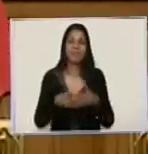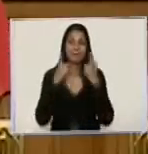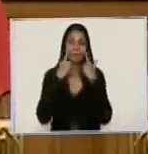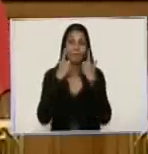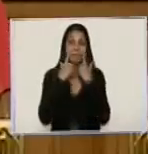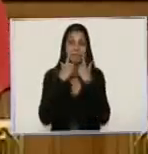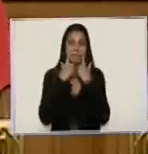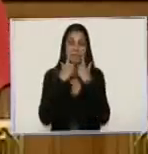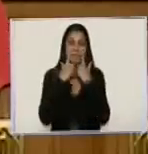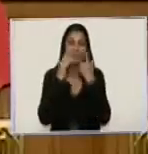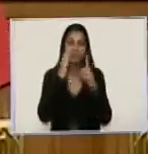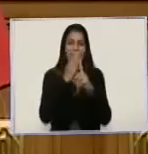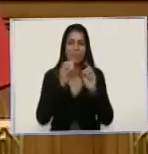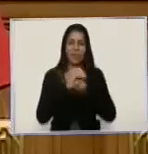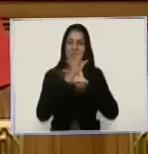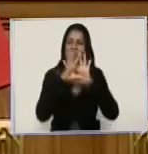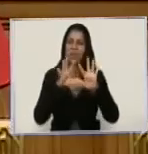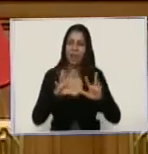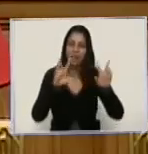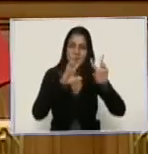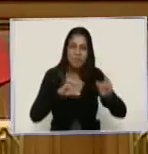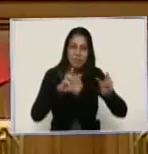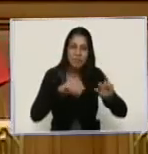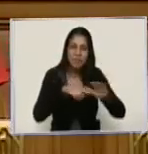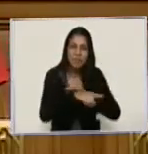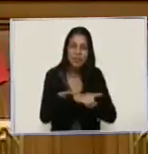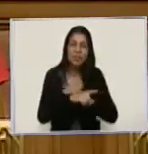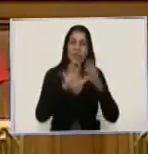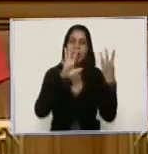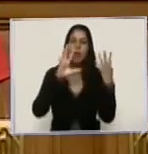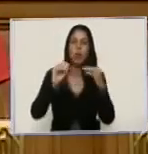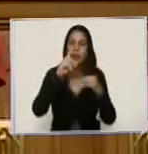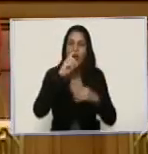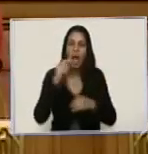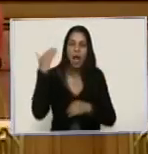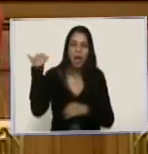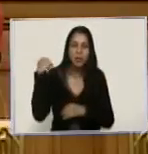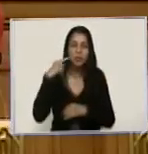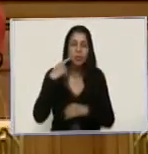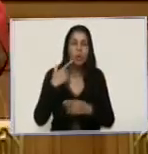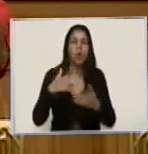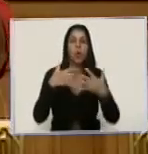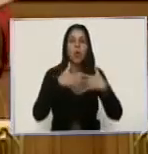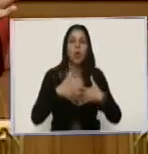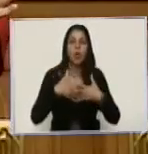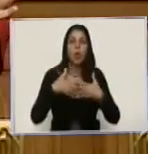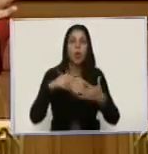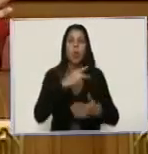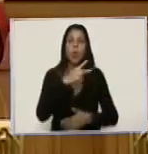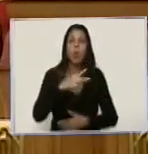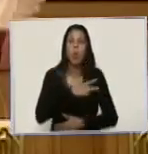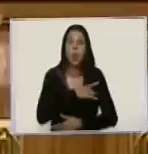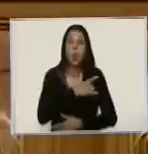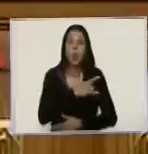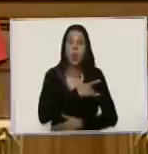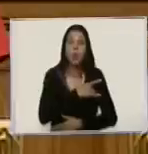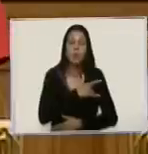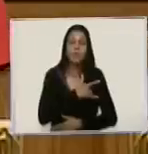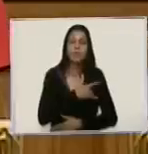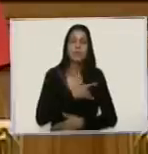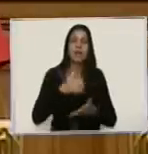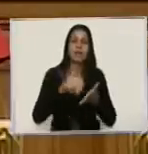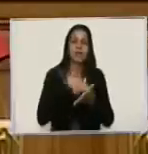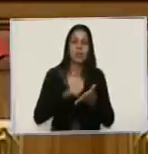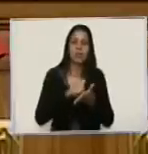hecho concreto, que fueron los estudios hechos en los años 90 por la Universidad Pública de Nueva York, que de manera matemática demostraron que el petróleo no